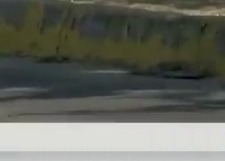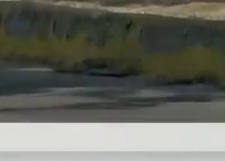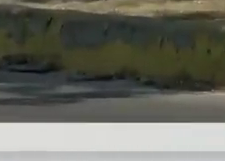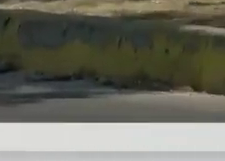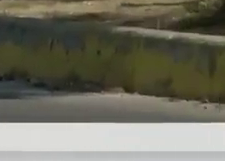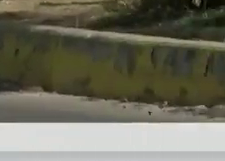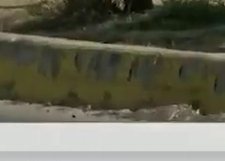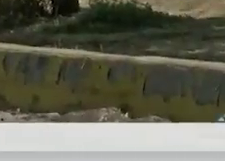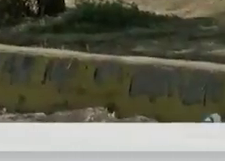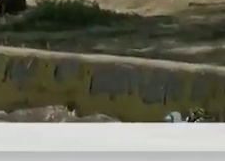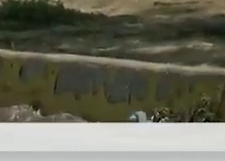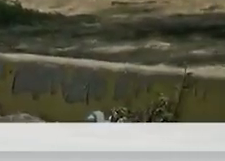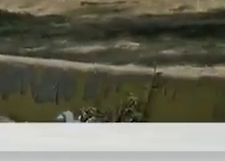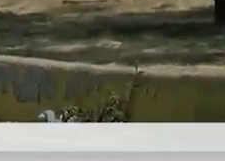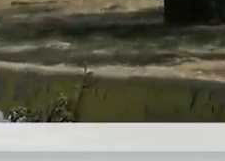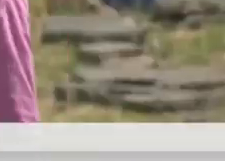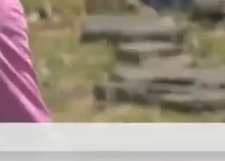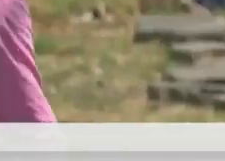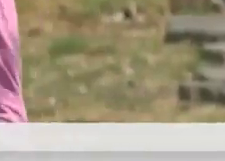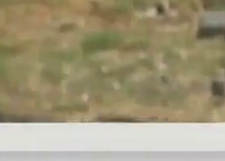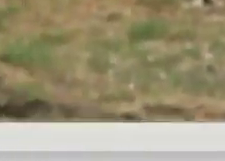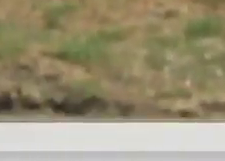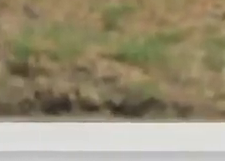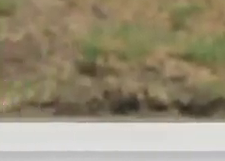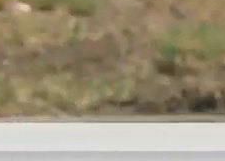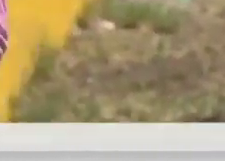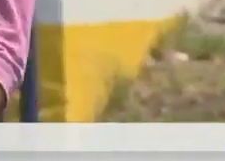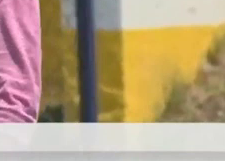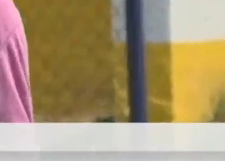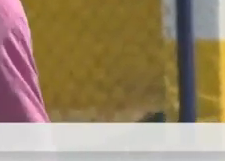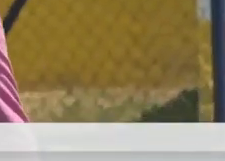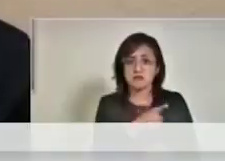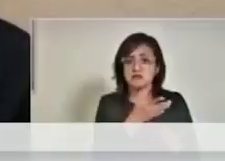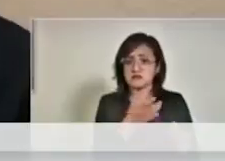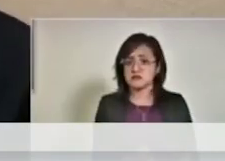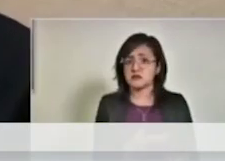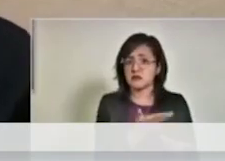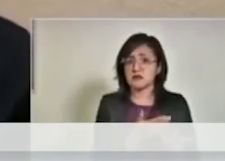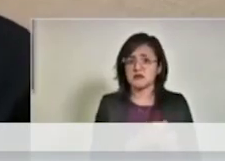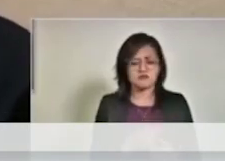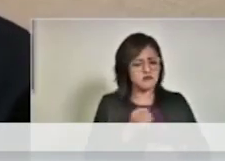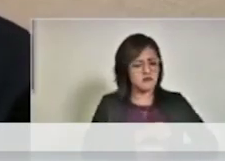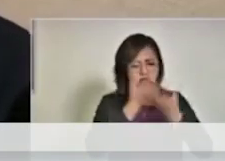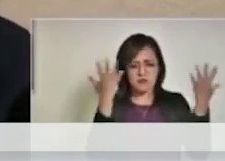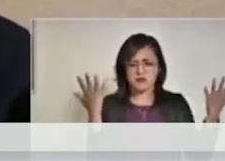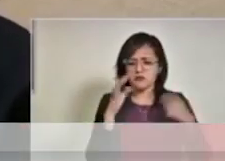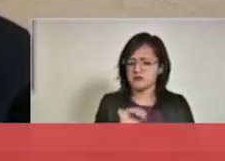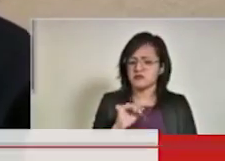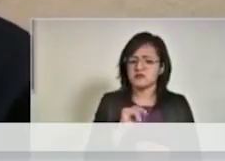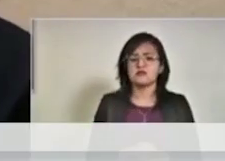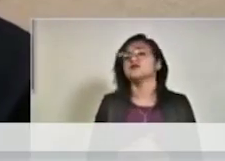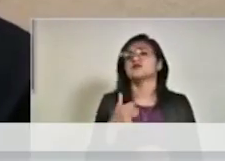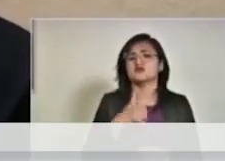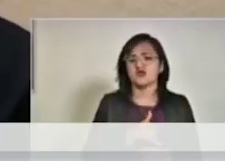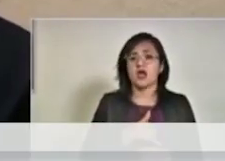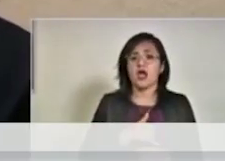justicia con Inmujeres y con Abim para abrir casos de las muertes de mujeres violentas. Y claro, que